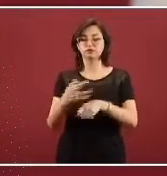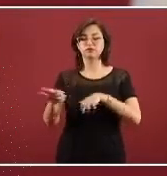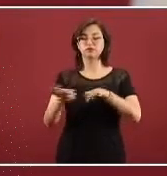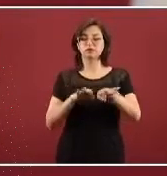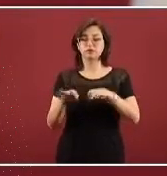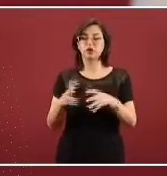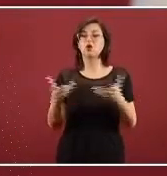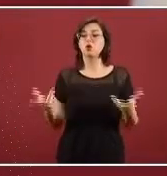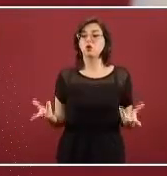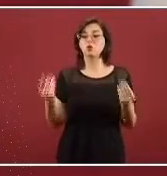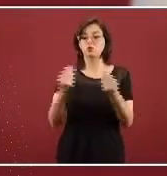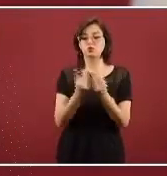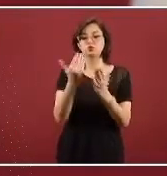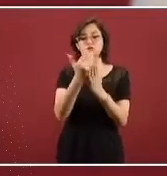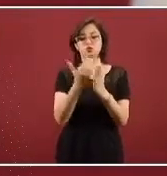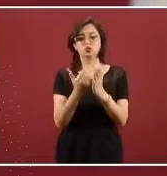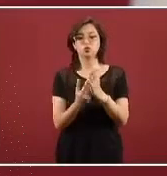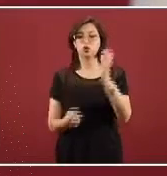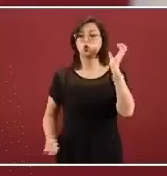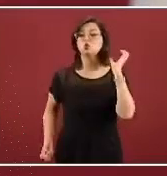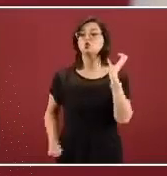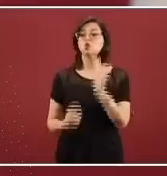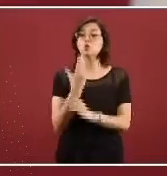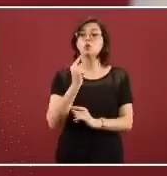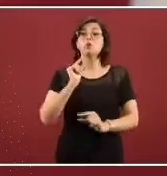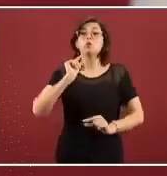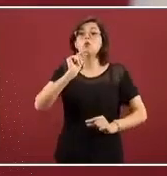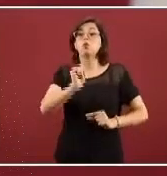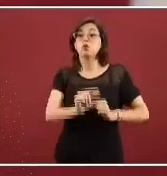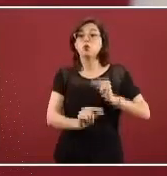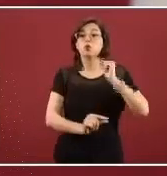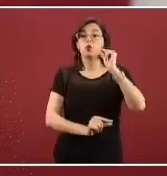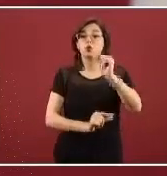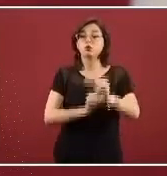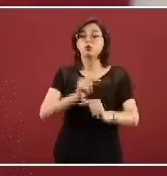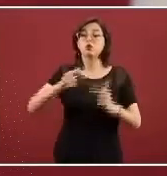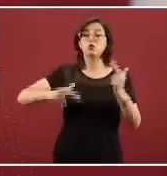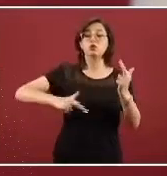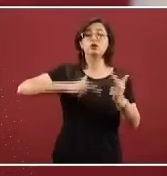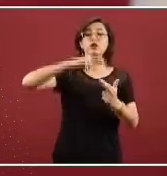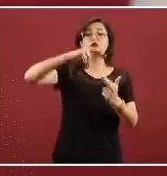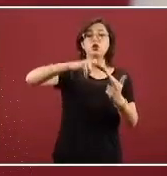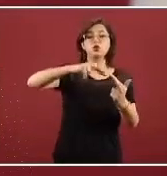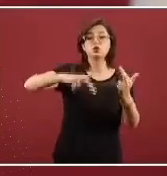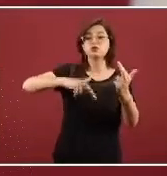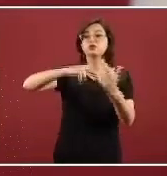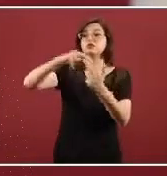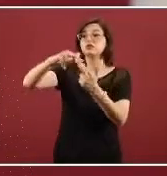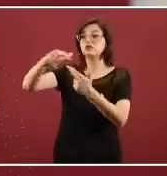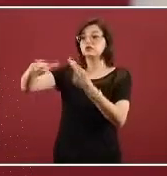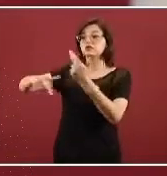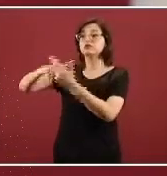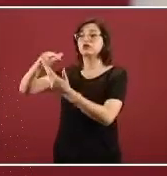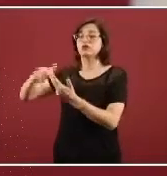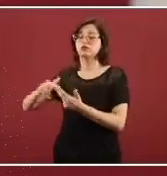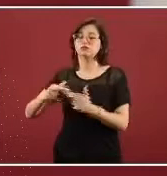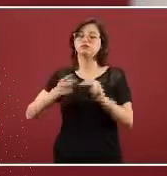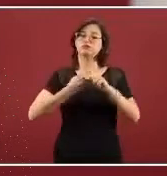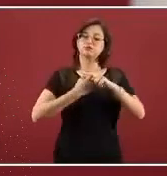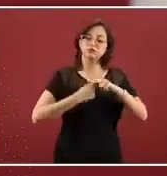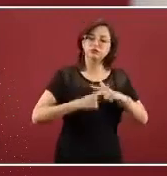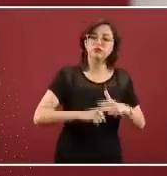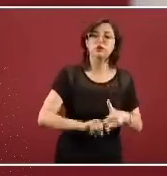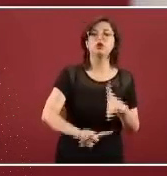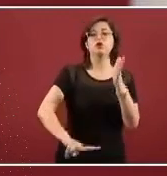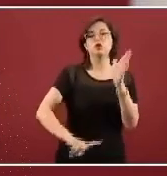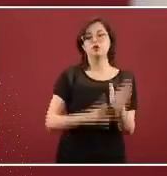emitirá lineamientos para el regreso escalonado y regionalizado a las actividades laborales, económicas y sociales en